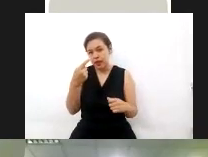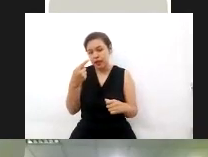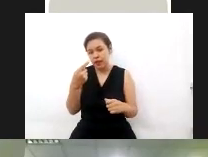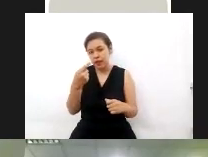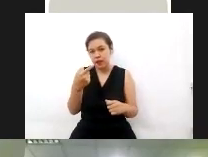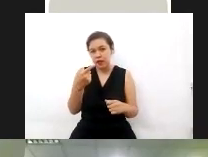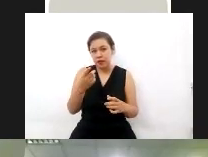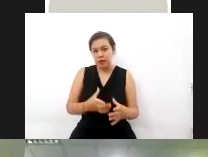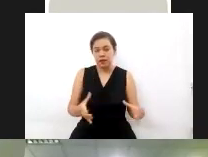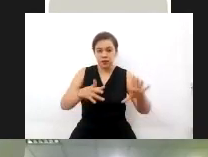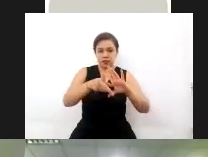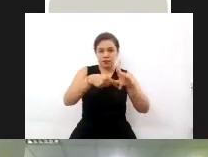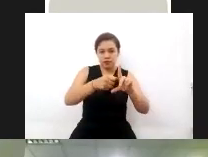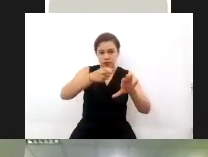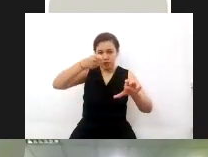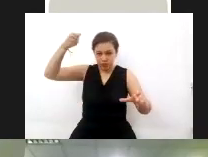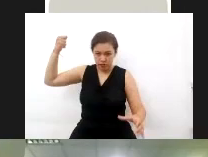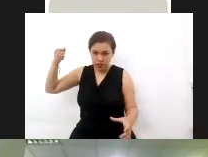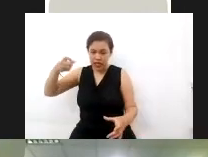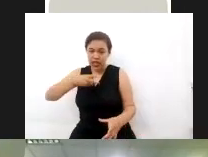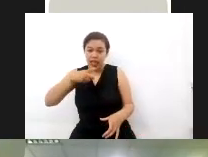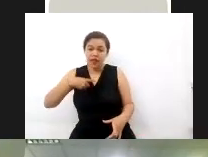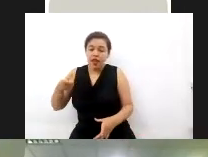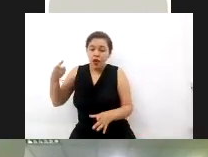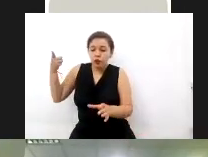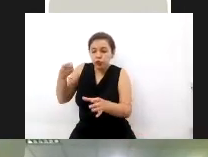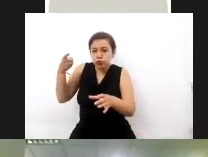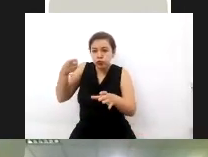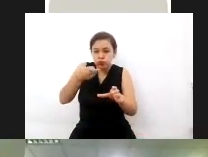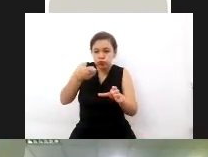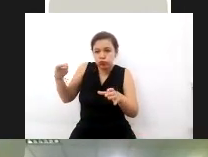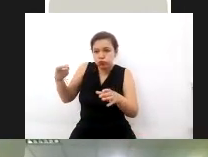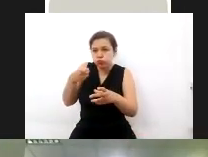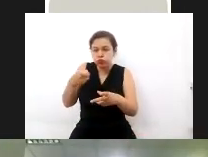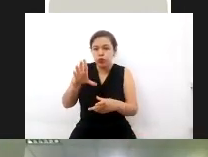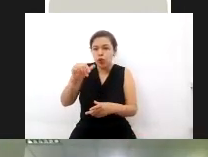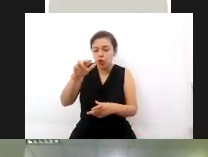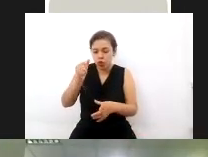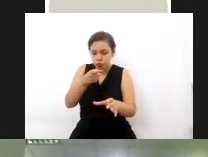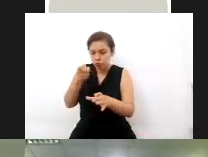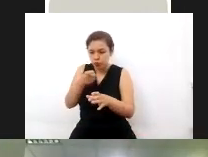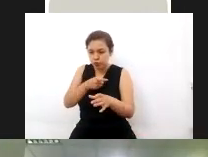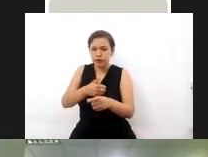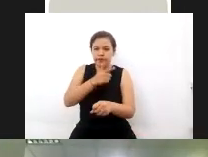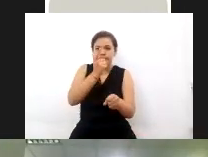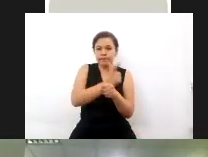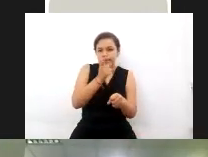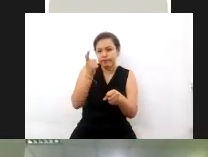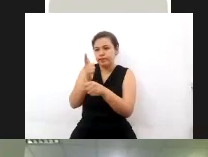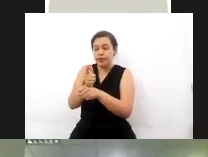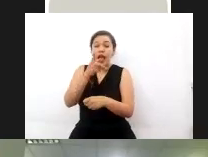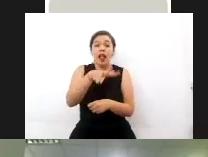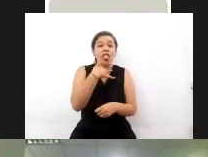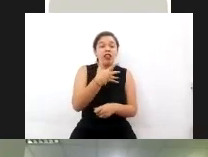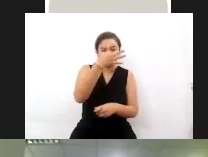botes se debe de rociar con una solución clorada, sellarlas e identificarlas que se trata de un residuo